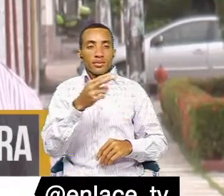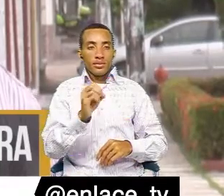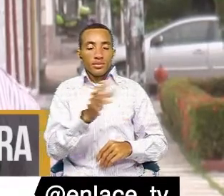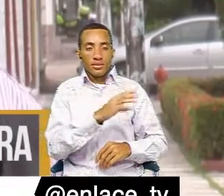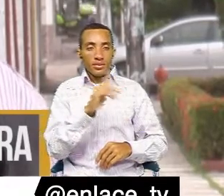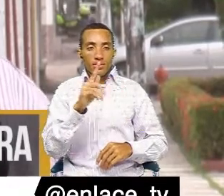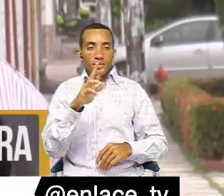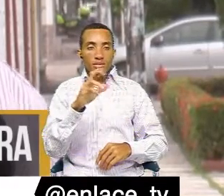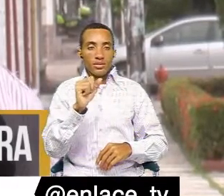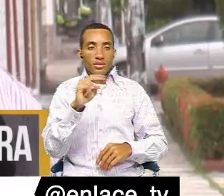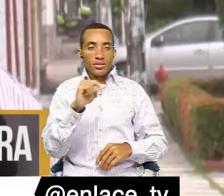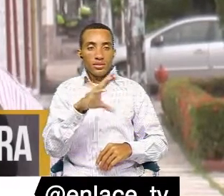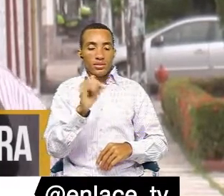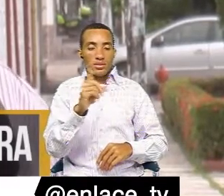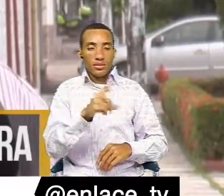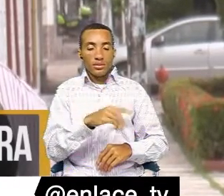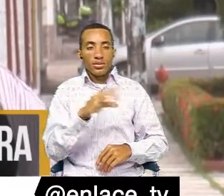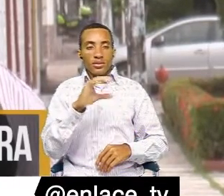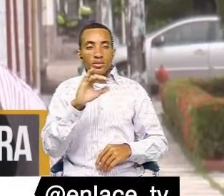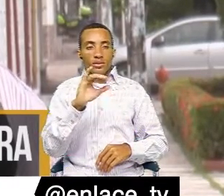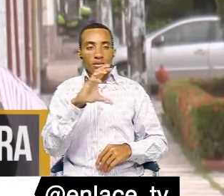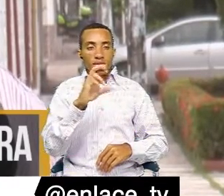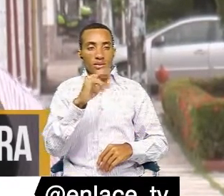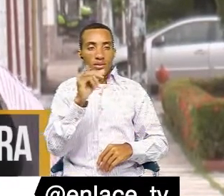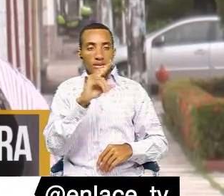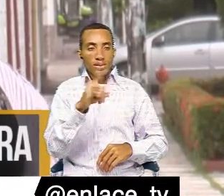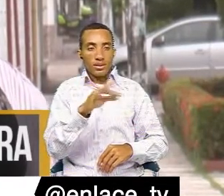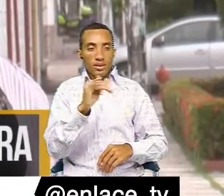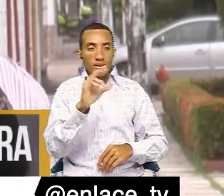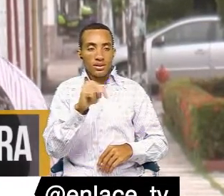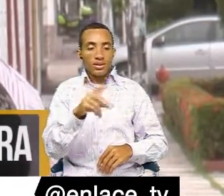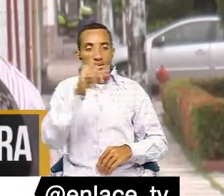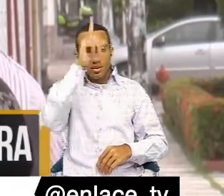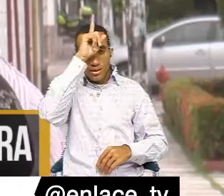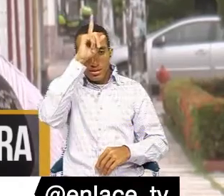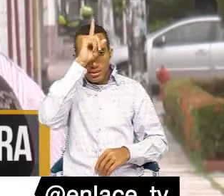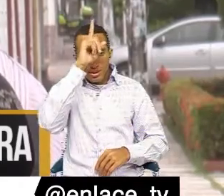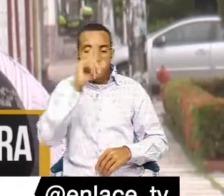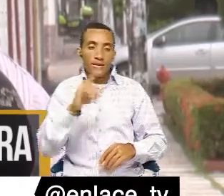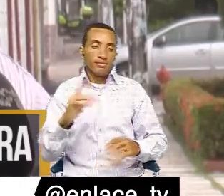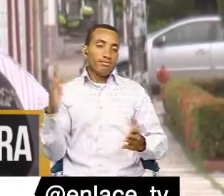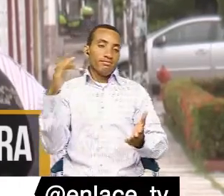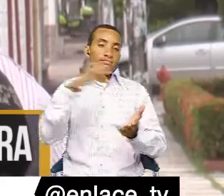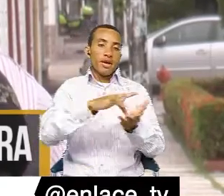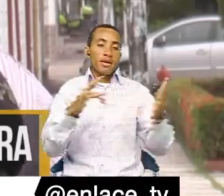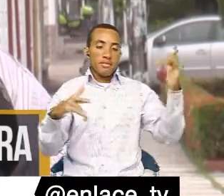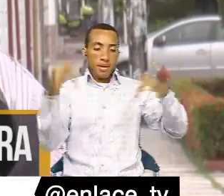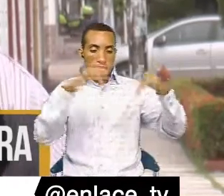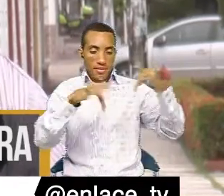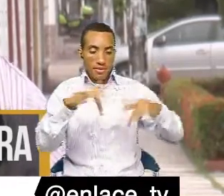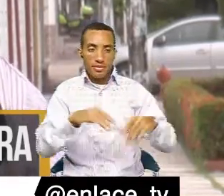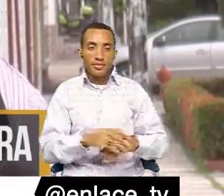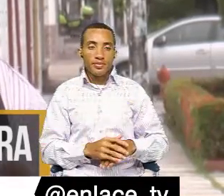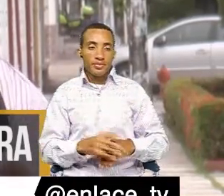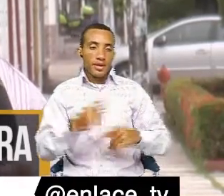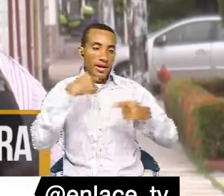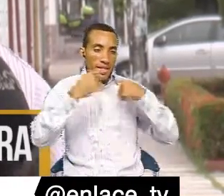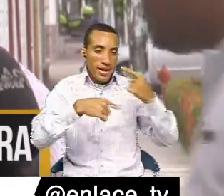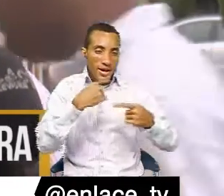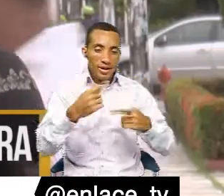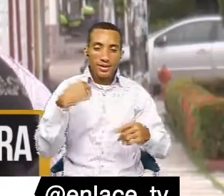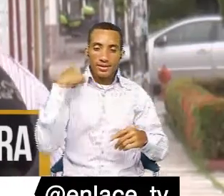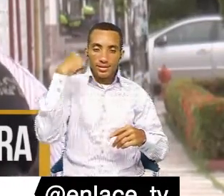Mauricio Linares, Cristian Atanasiu, que es de Alemania, entre otros, van a estar aquí en nuestra ciudad contándonos sus